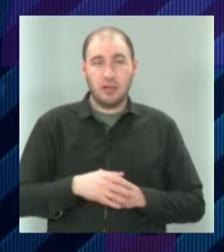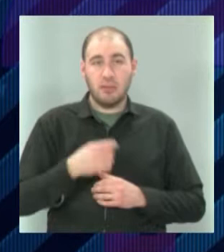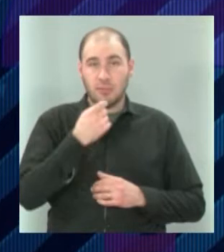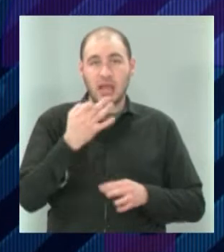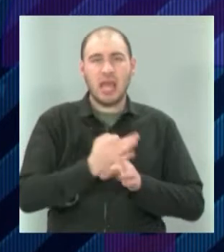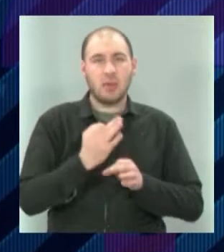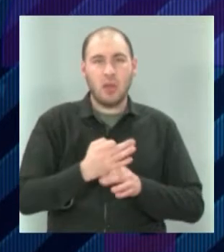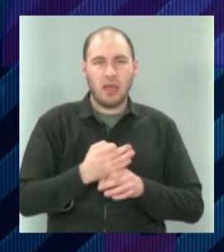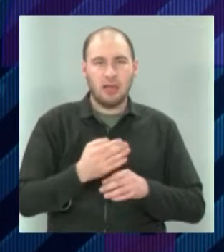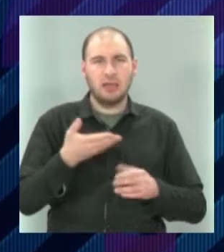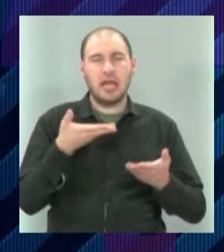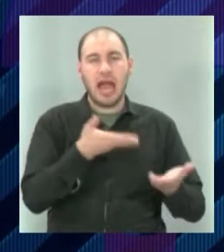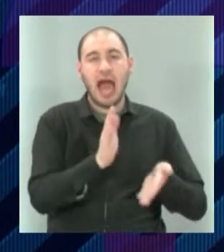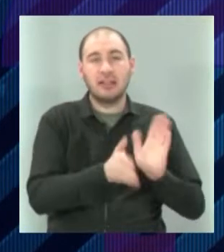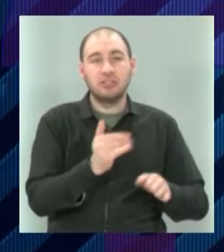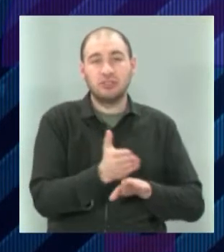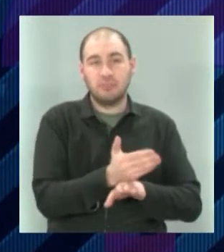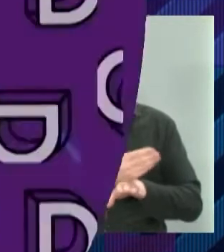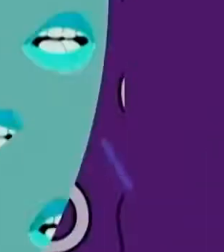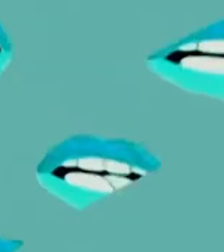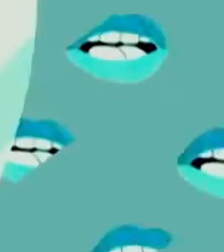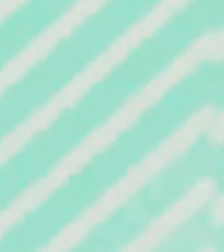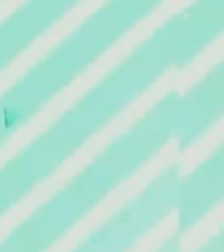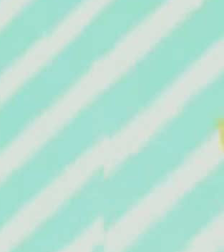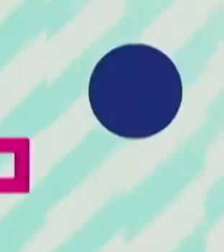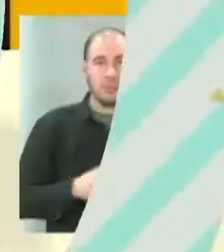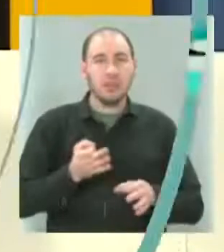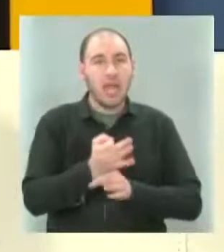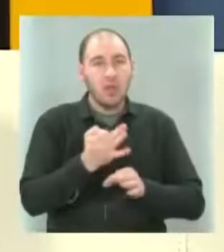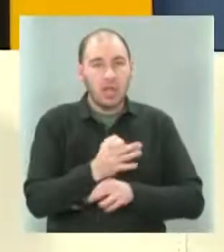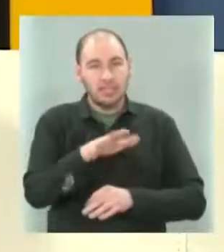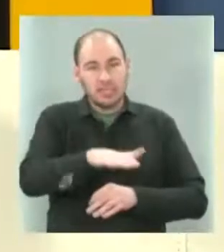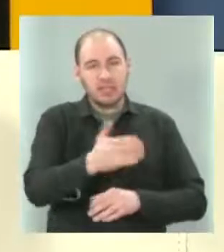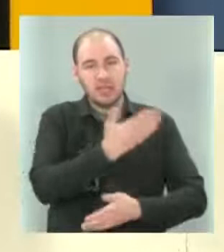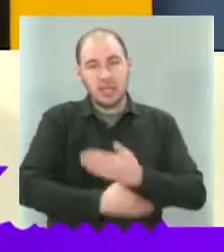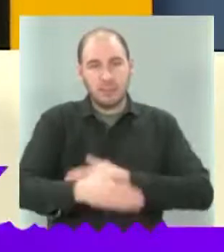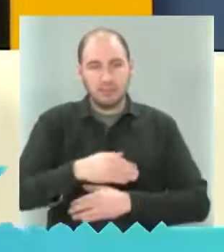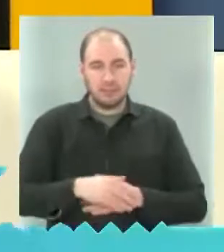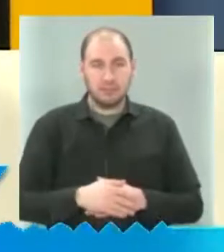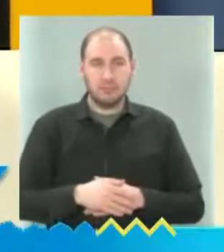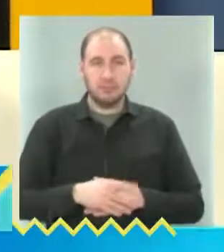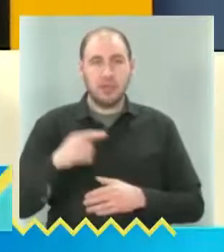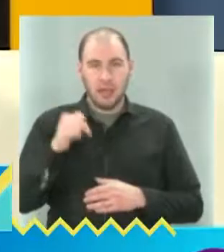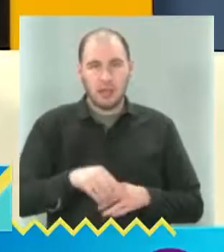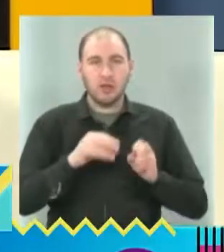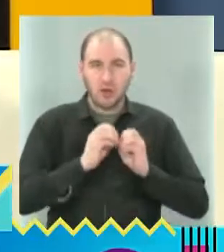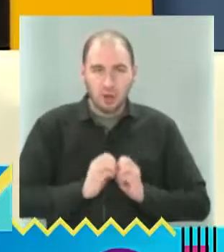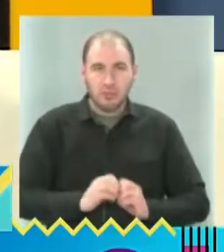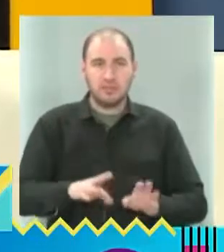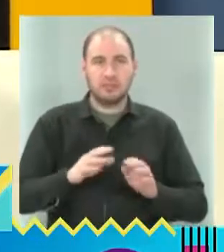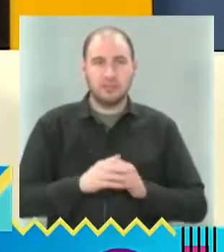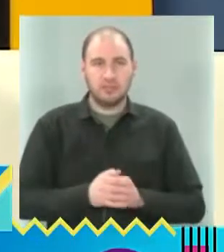una escuela a recibir atención temprana. Entonces, la educación del niño con discapacidad está empezando